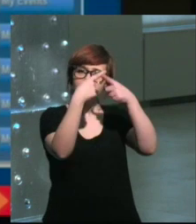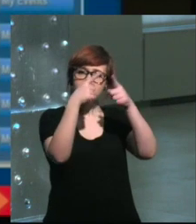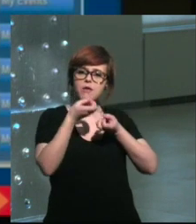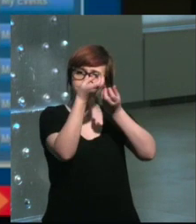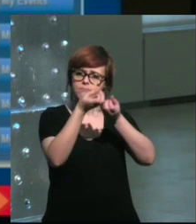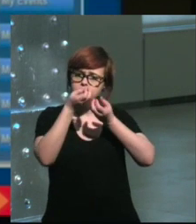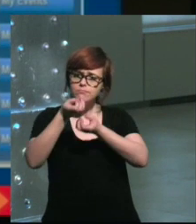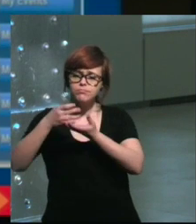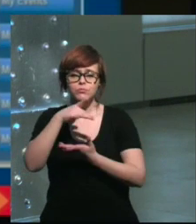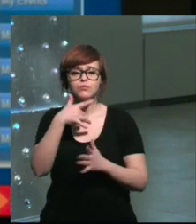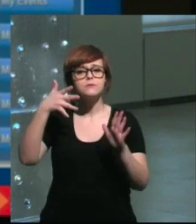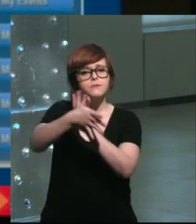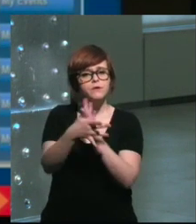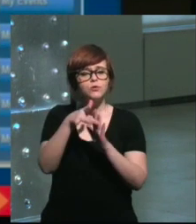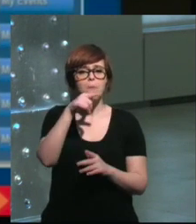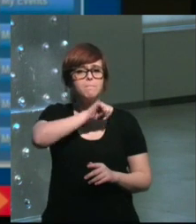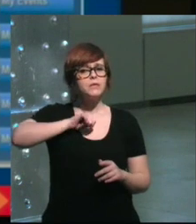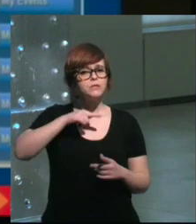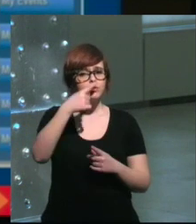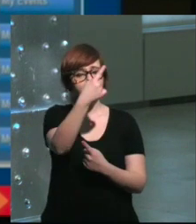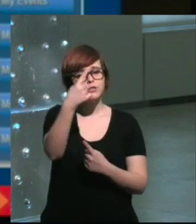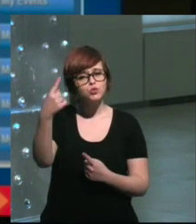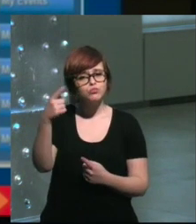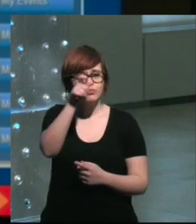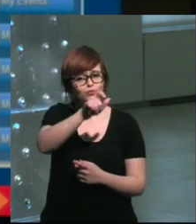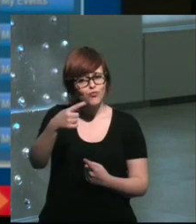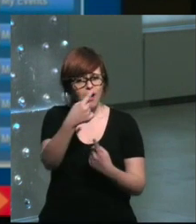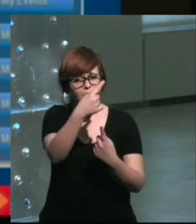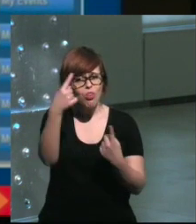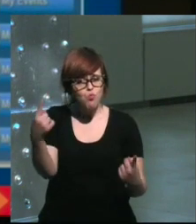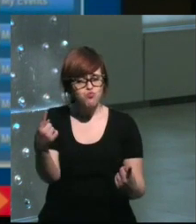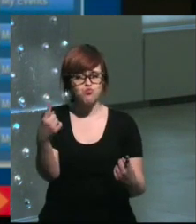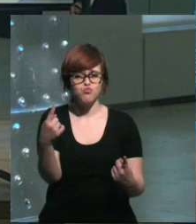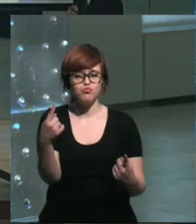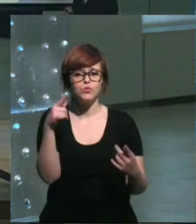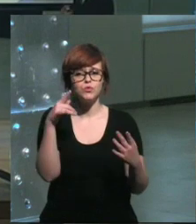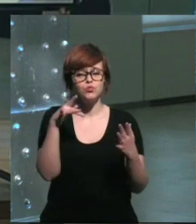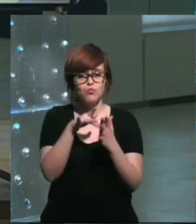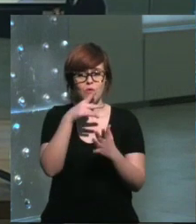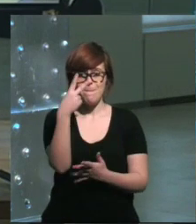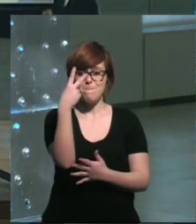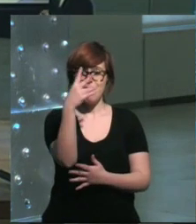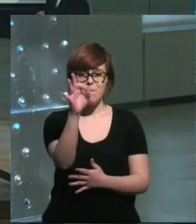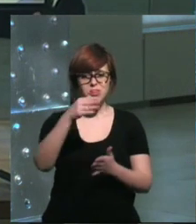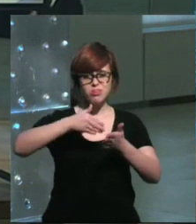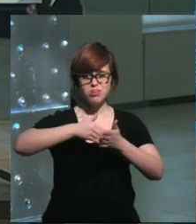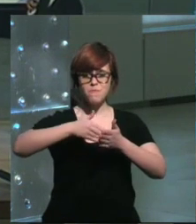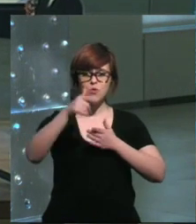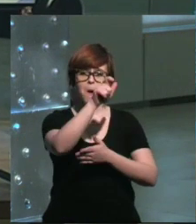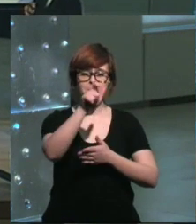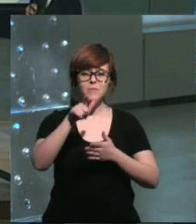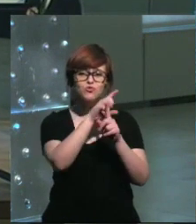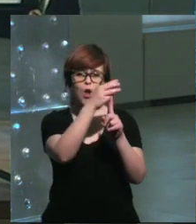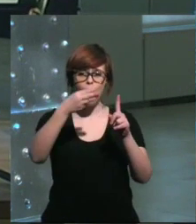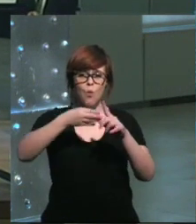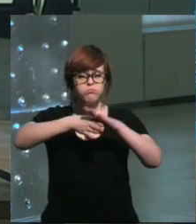a cada una de esas personas, y eran más de 20 millones las personas que tenían acceso a esta página web en su